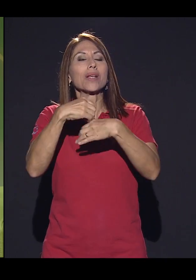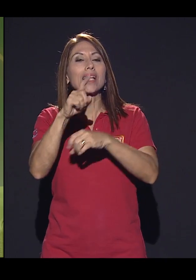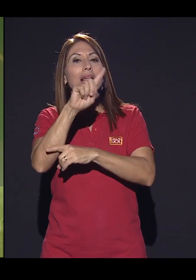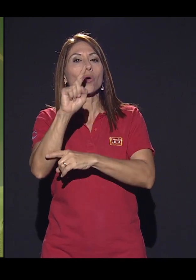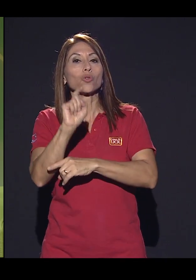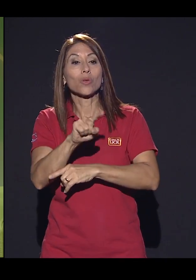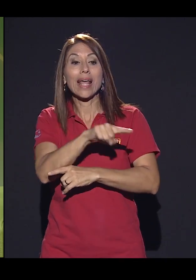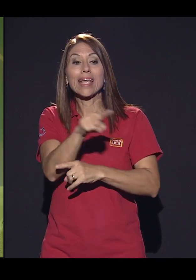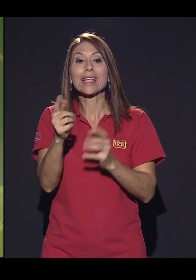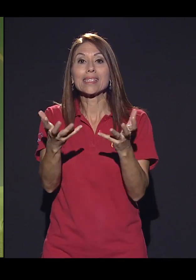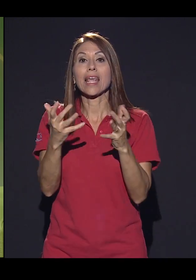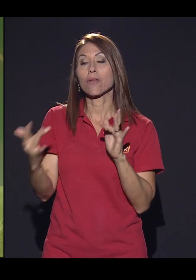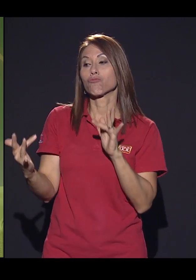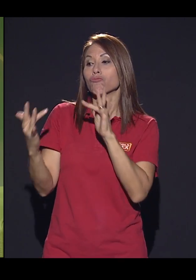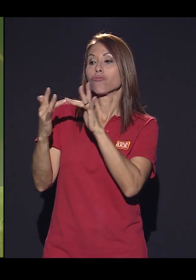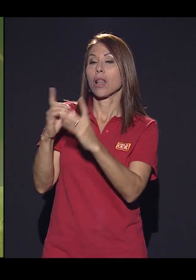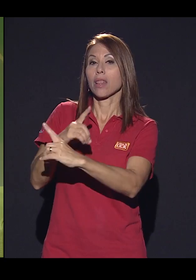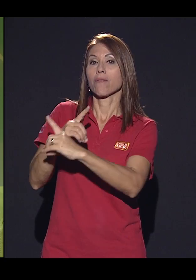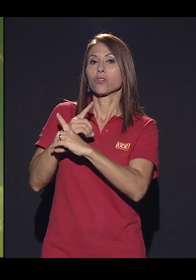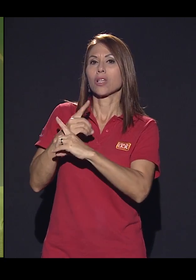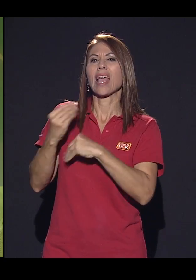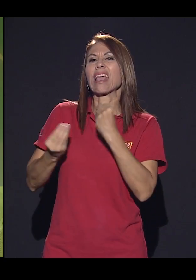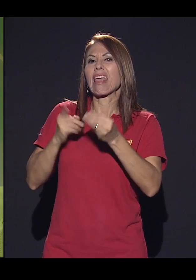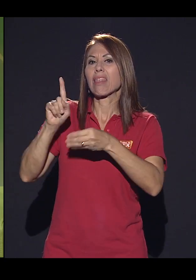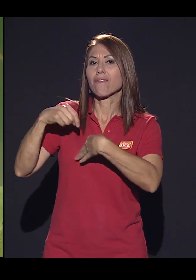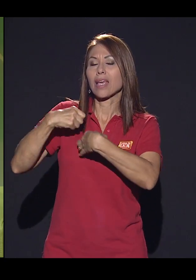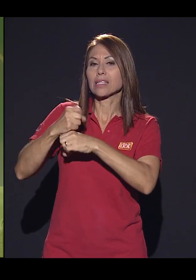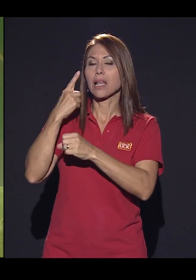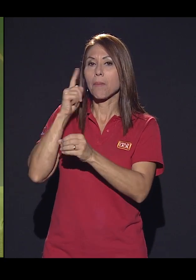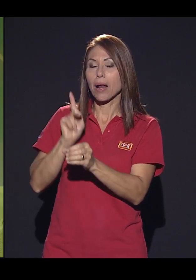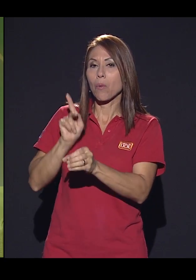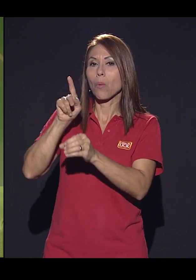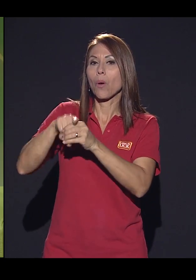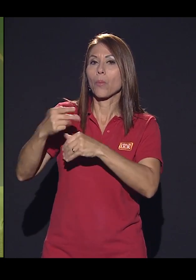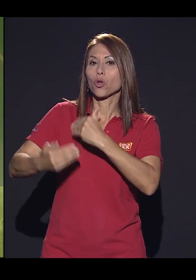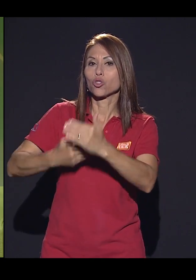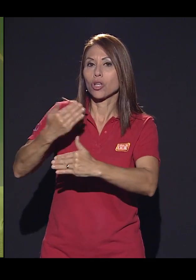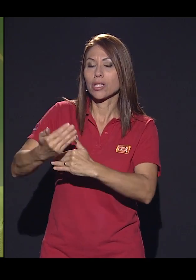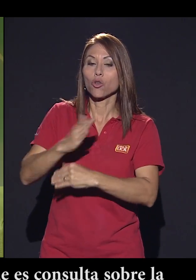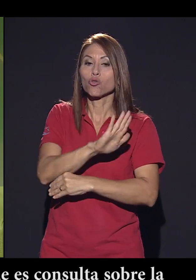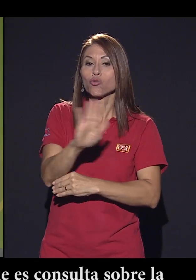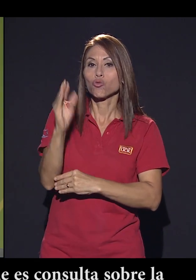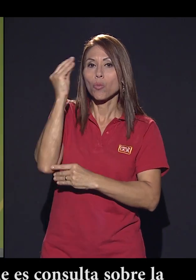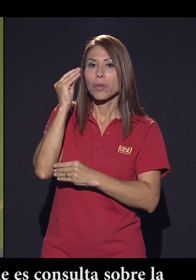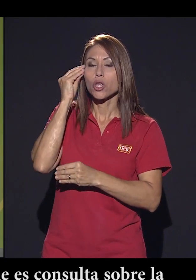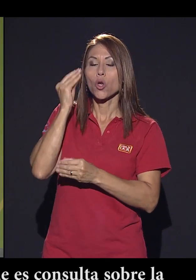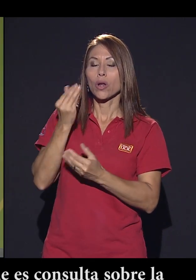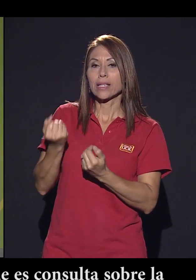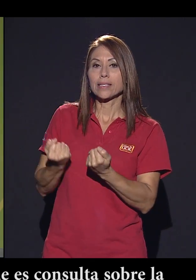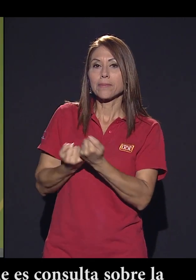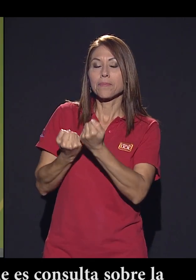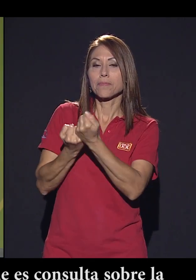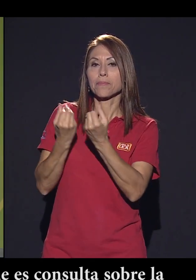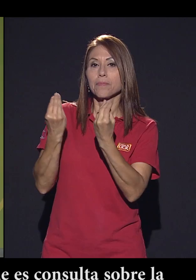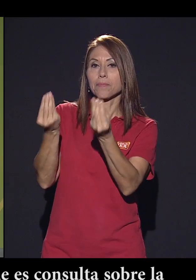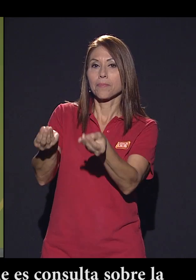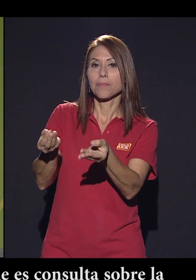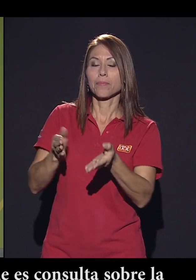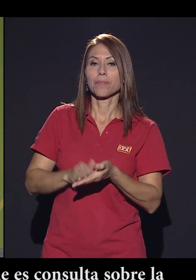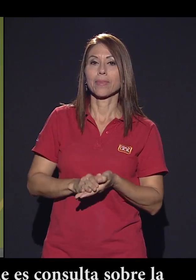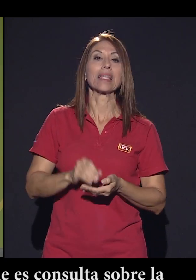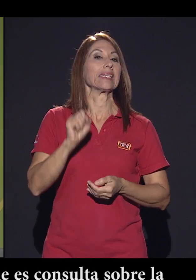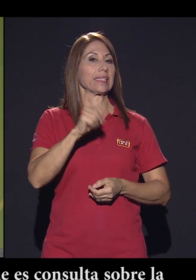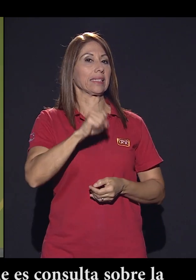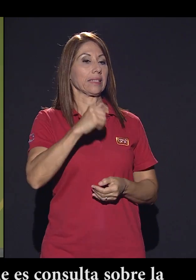la Defensoría, ¿qué tendrían que hacer para también ser parte del proceso, aportar sus opiniones? Sí, viene